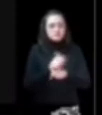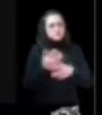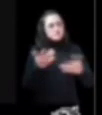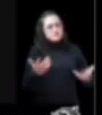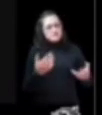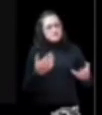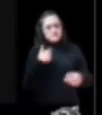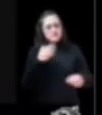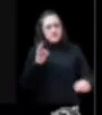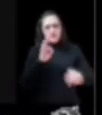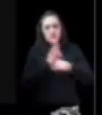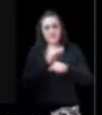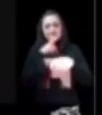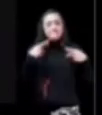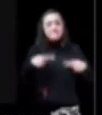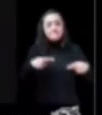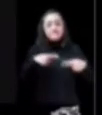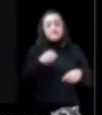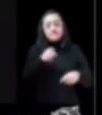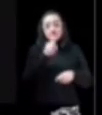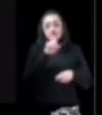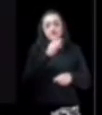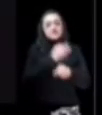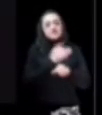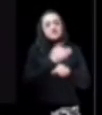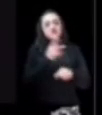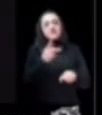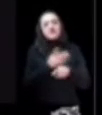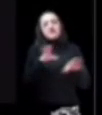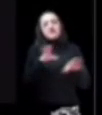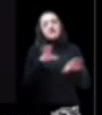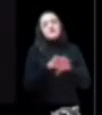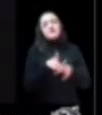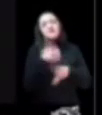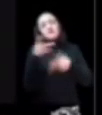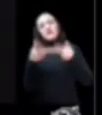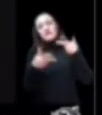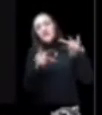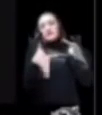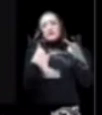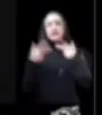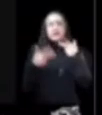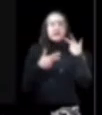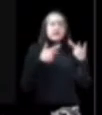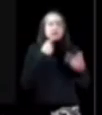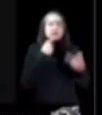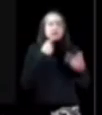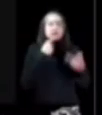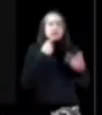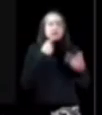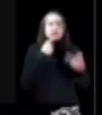defender ciudadanos y aquí nos la pasamos elucubrando que si